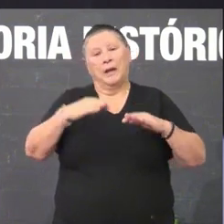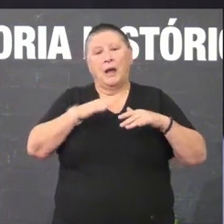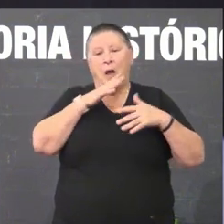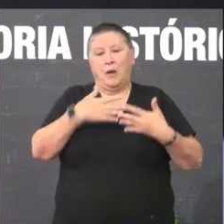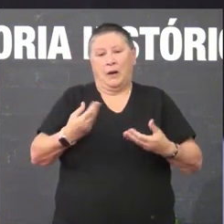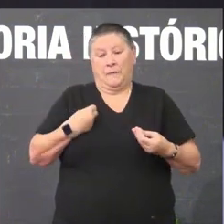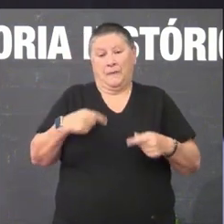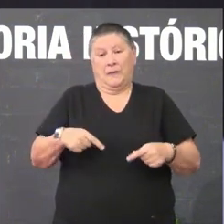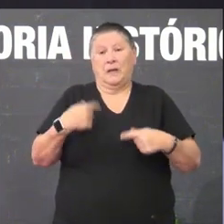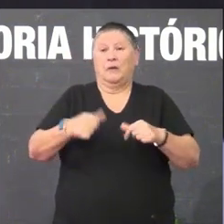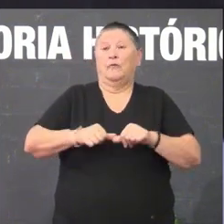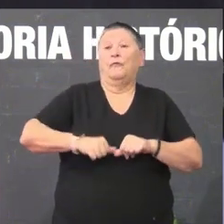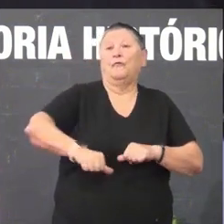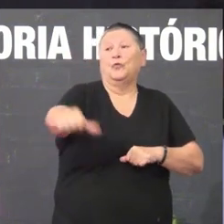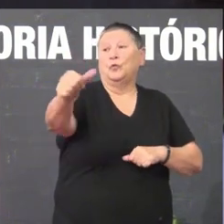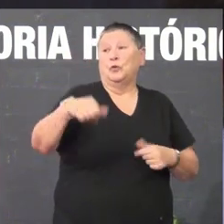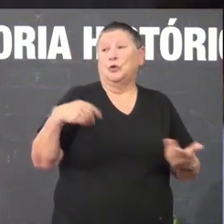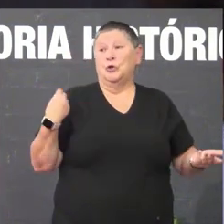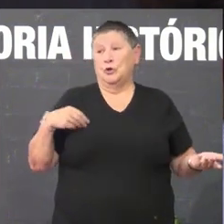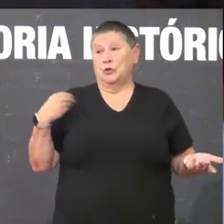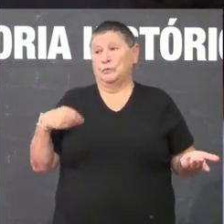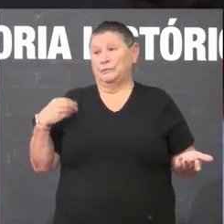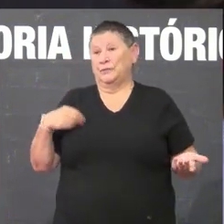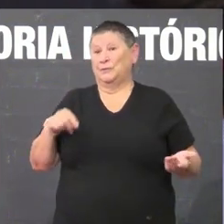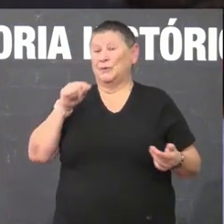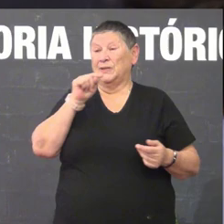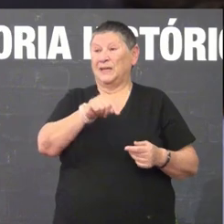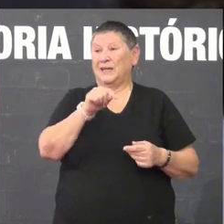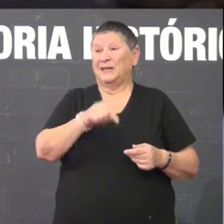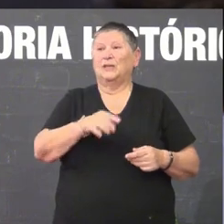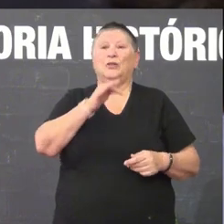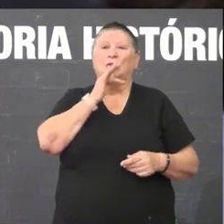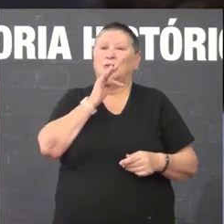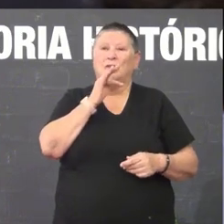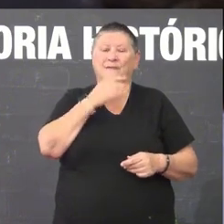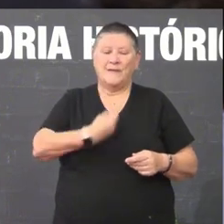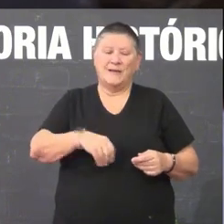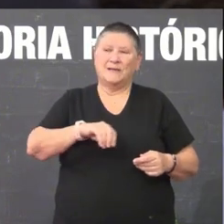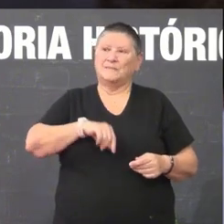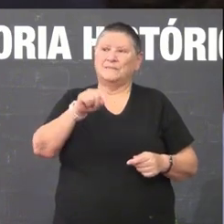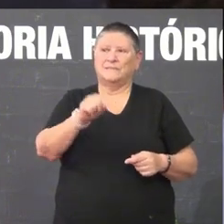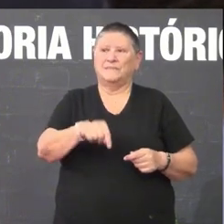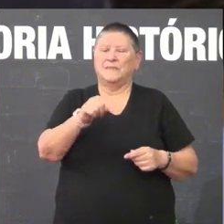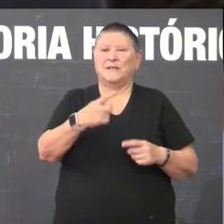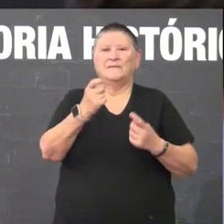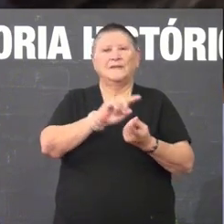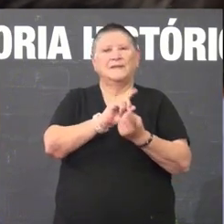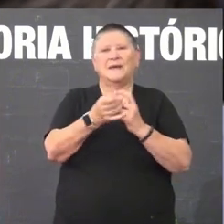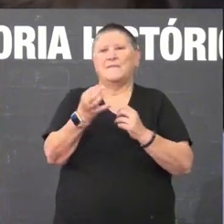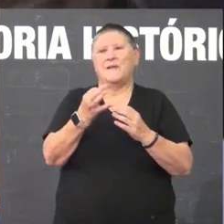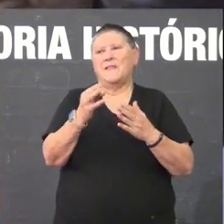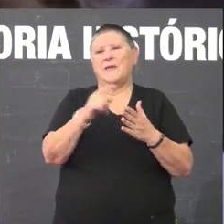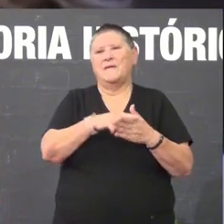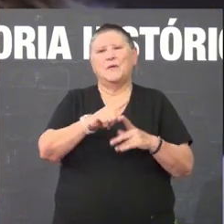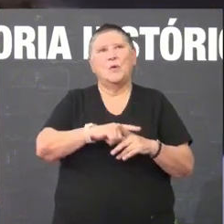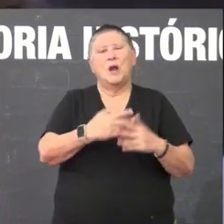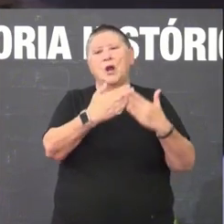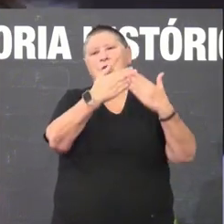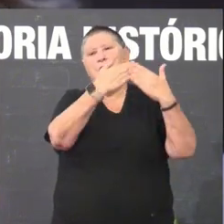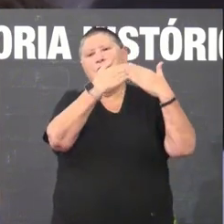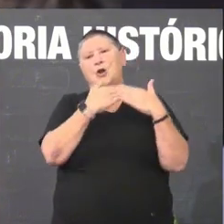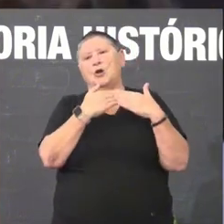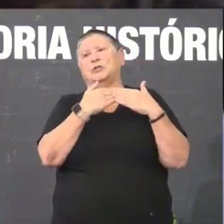yo creo que ese relato que es hegemónico todavía en España mientras permanezca vigente es una losa que